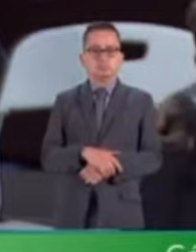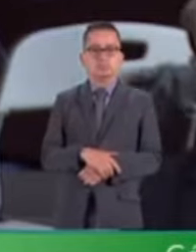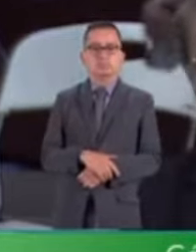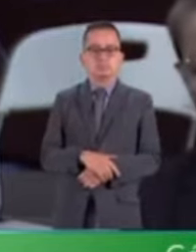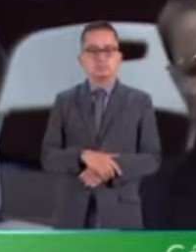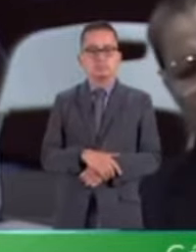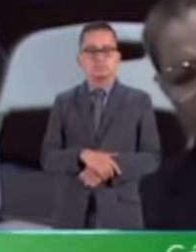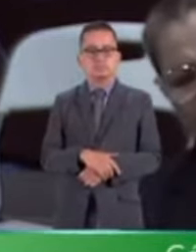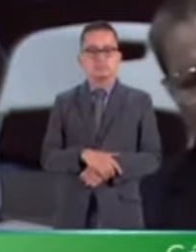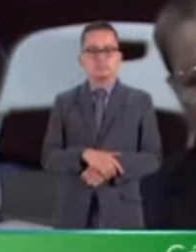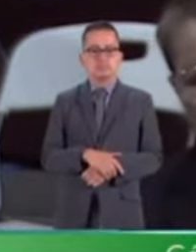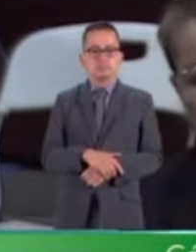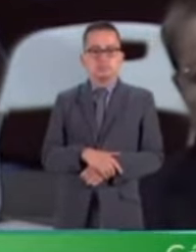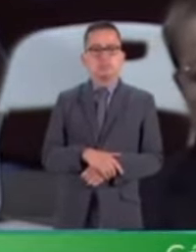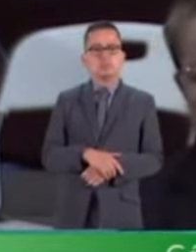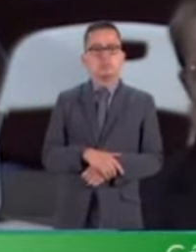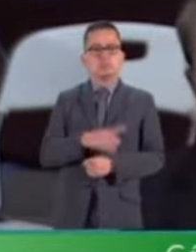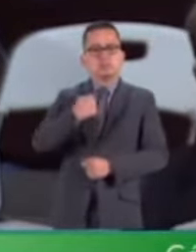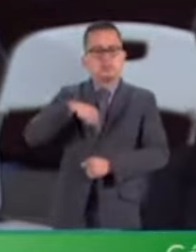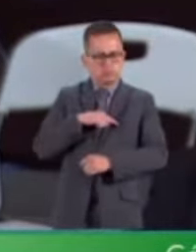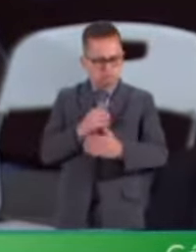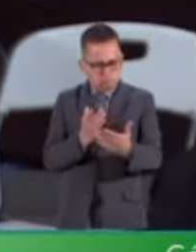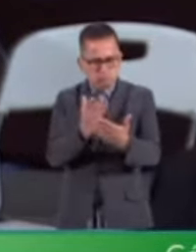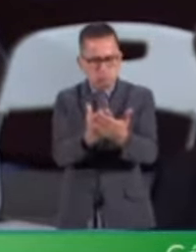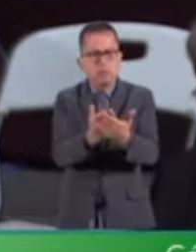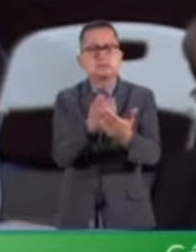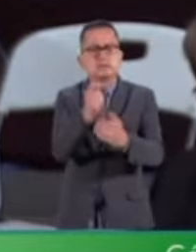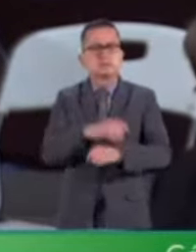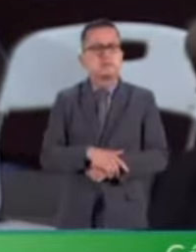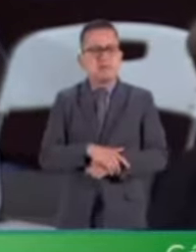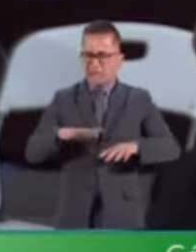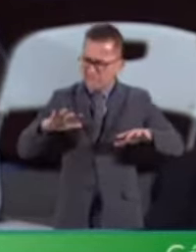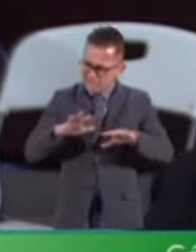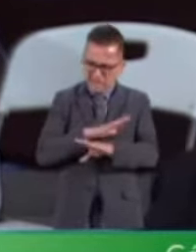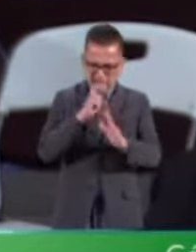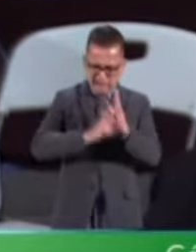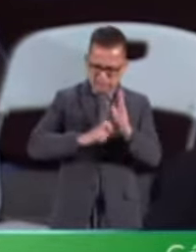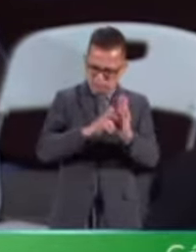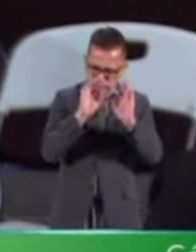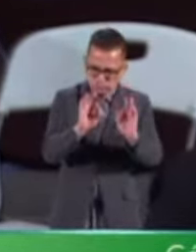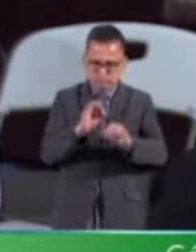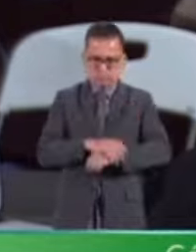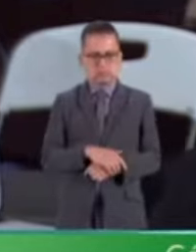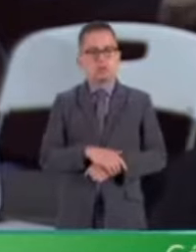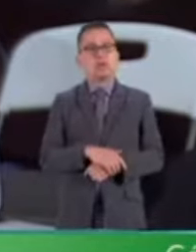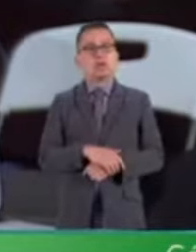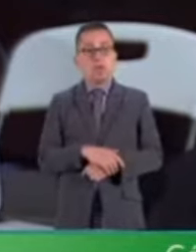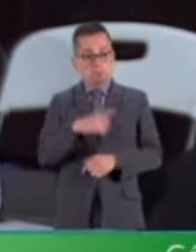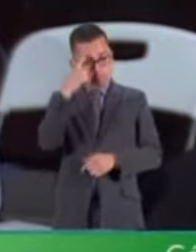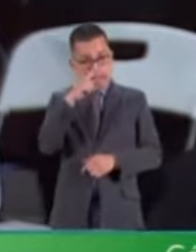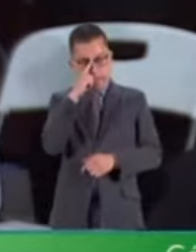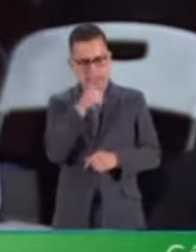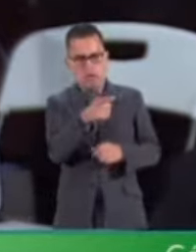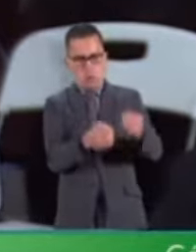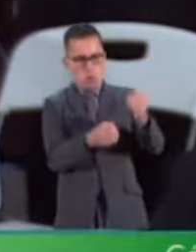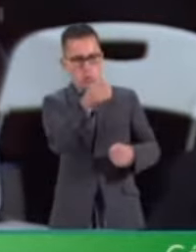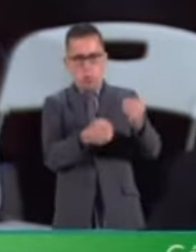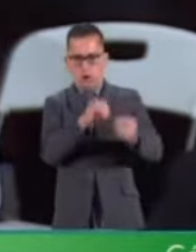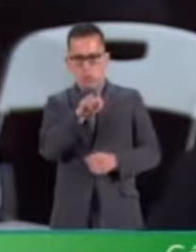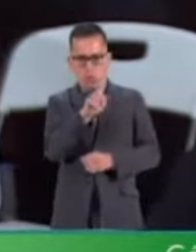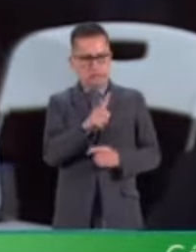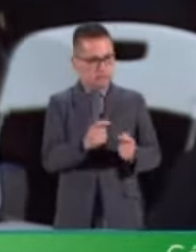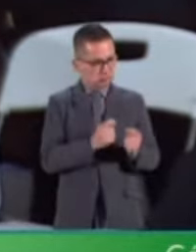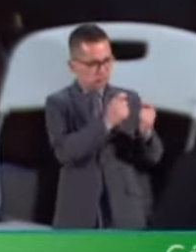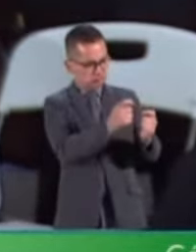proponemos un cambio crucial: modificar la forma de nominar a los jueces e incluir